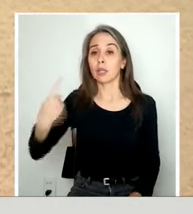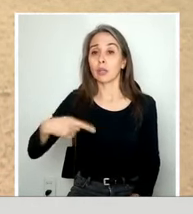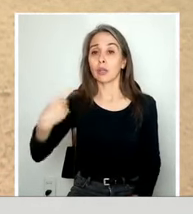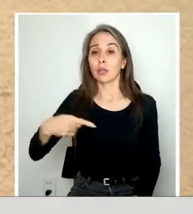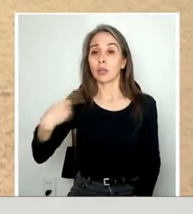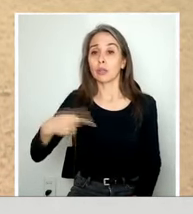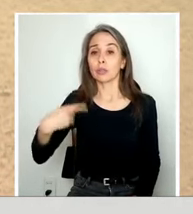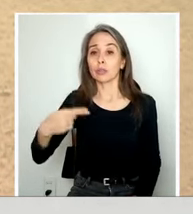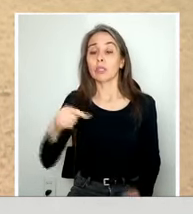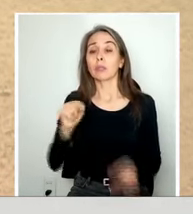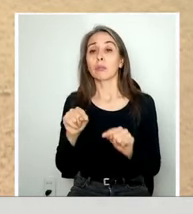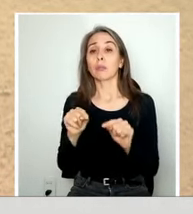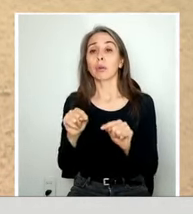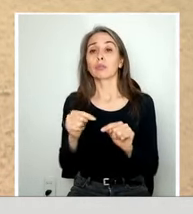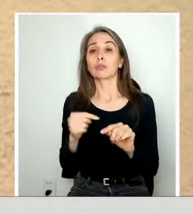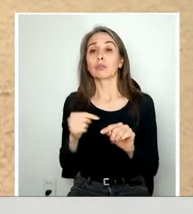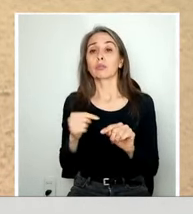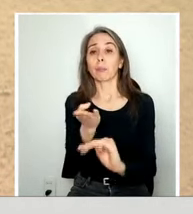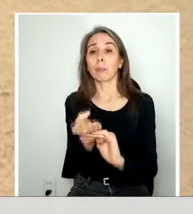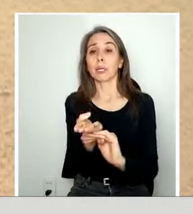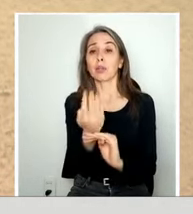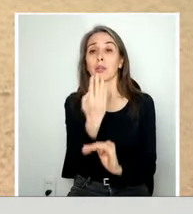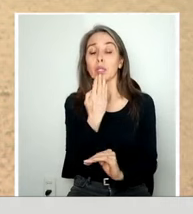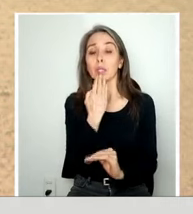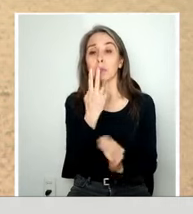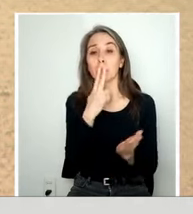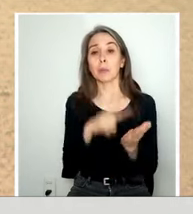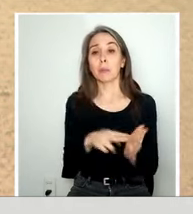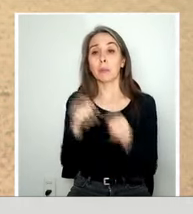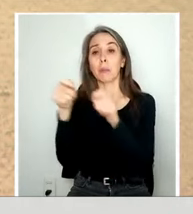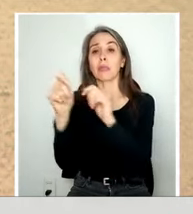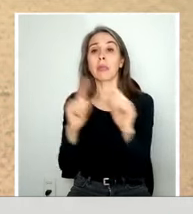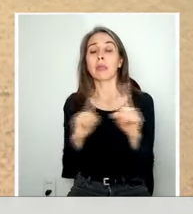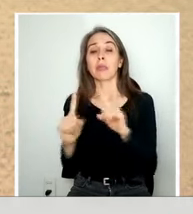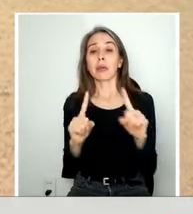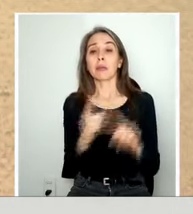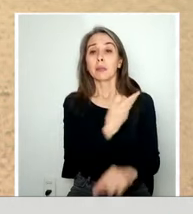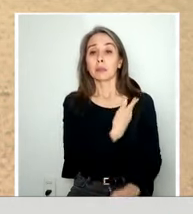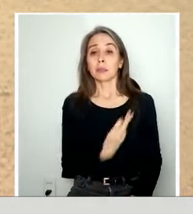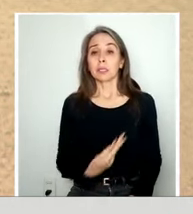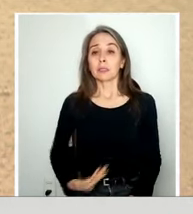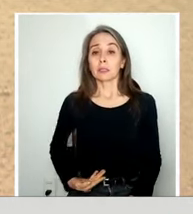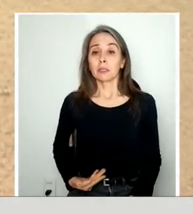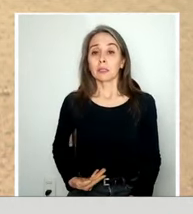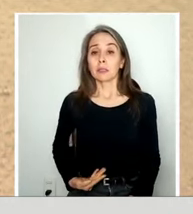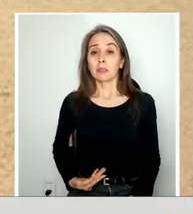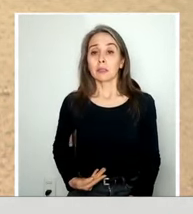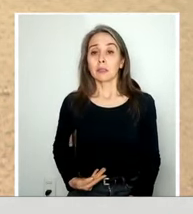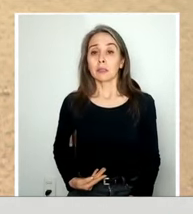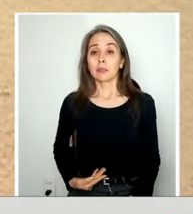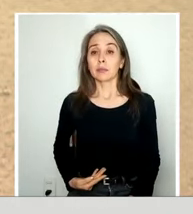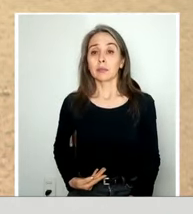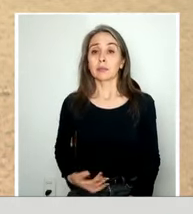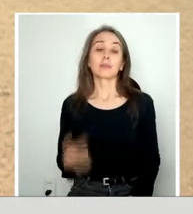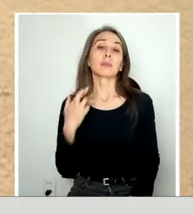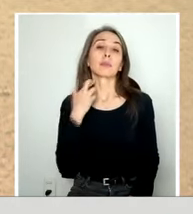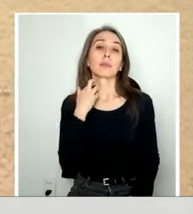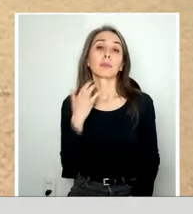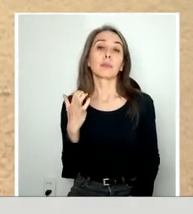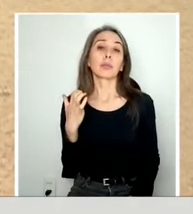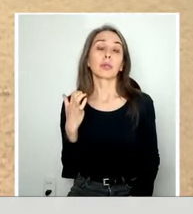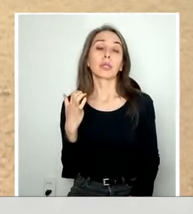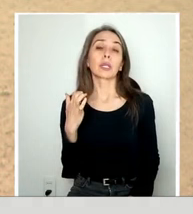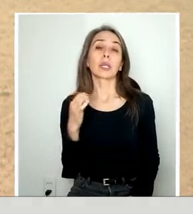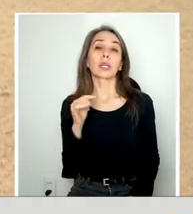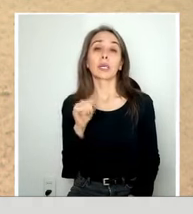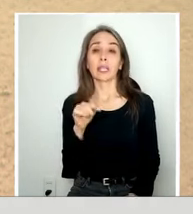por eso que Solicito también se oficia la delegación presidencial sobre todo puesto que en el sector oasis de